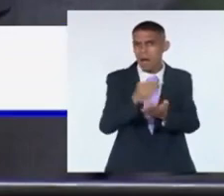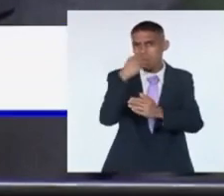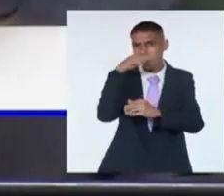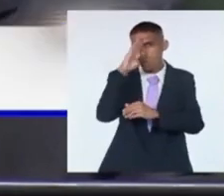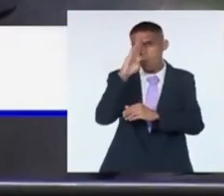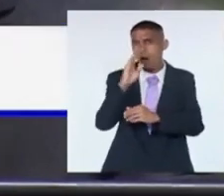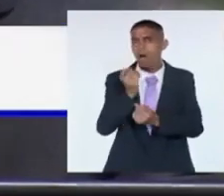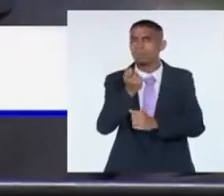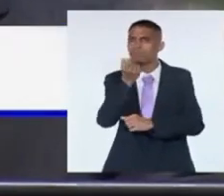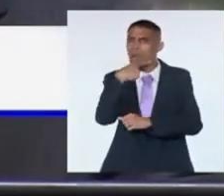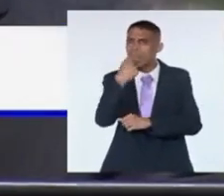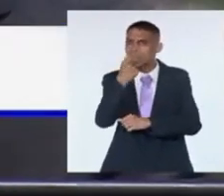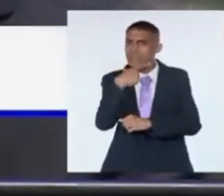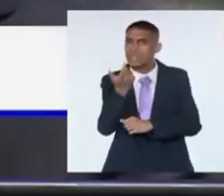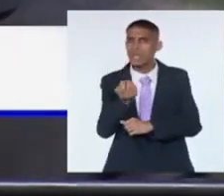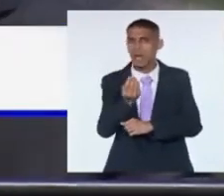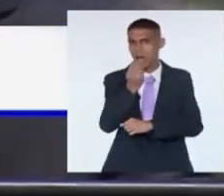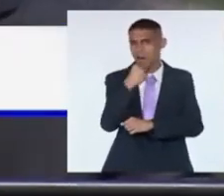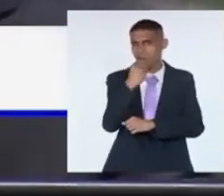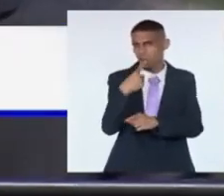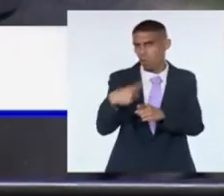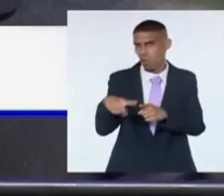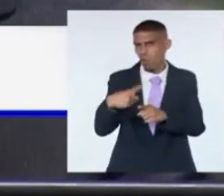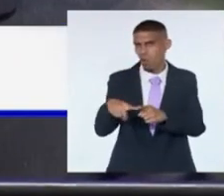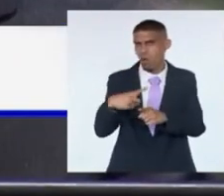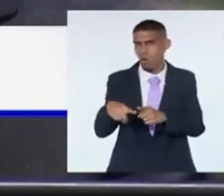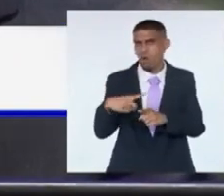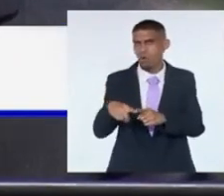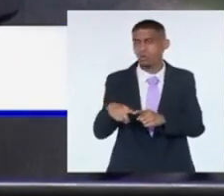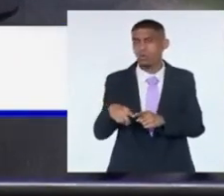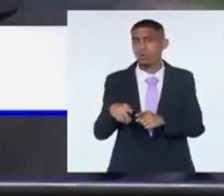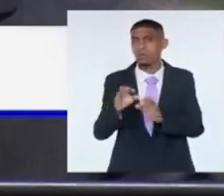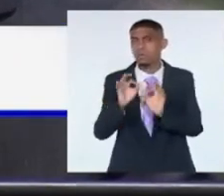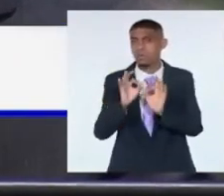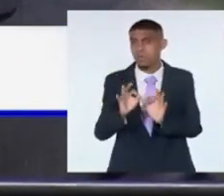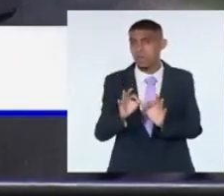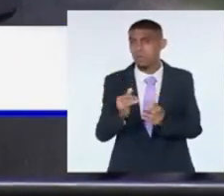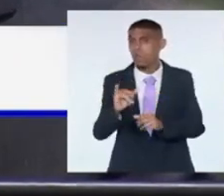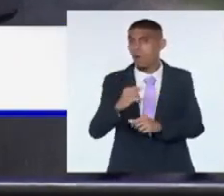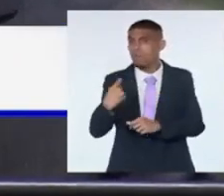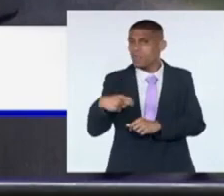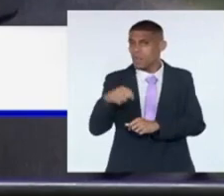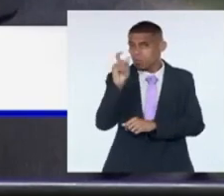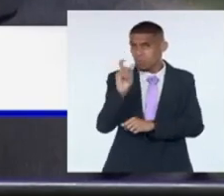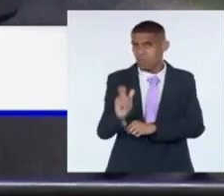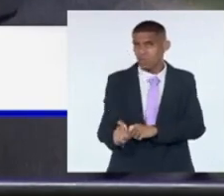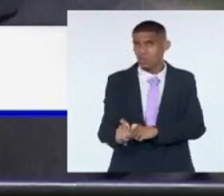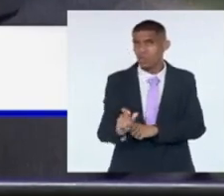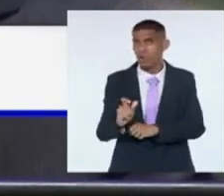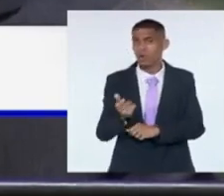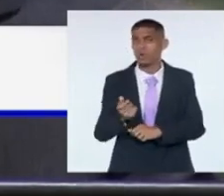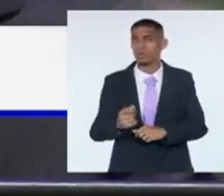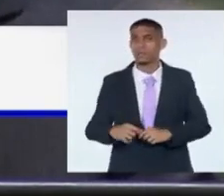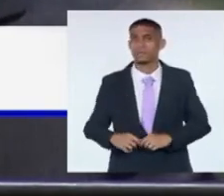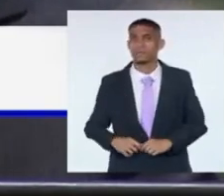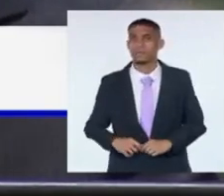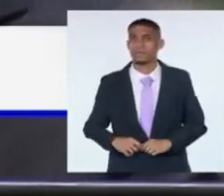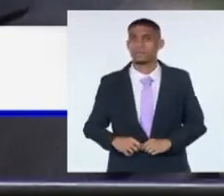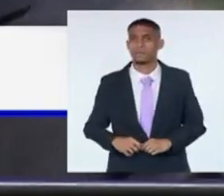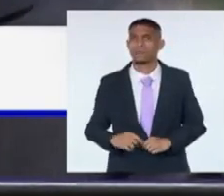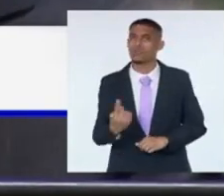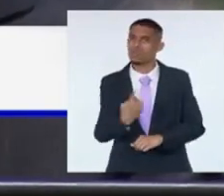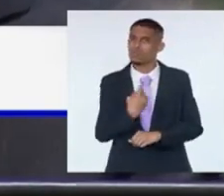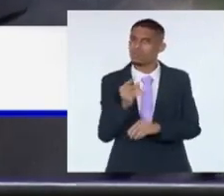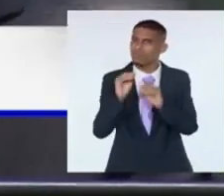medicinas y otros bienes básicos generando el sufrimiento humano impactando en su economía y desarrollo hacemos